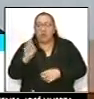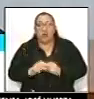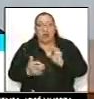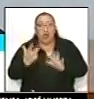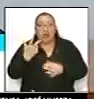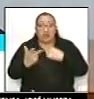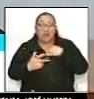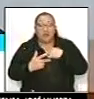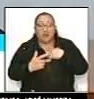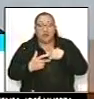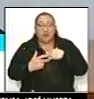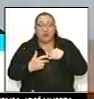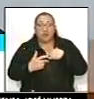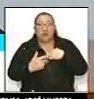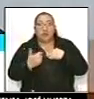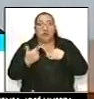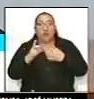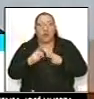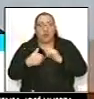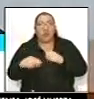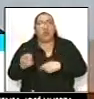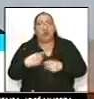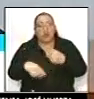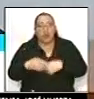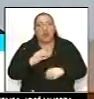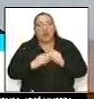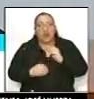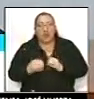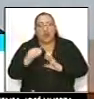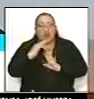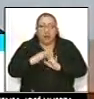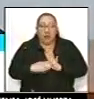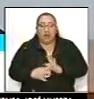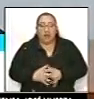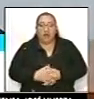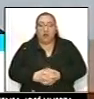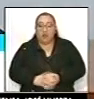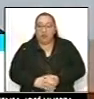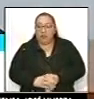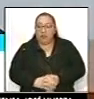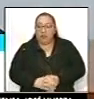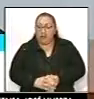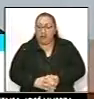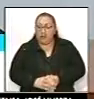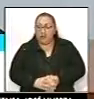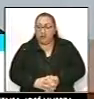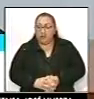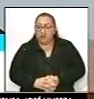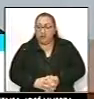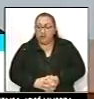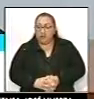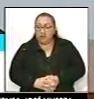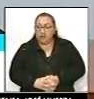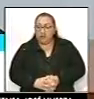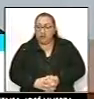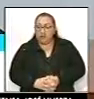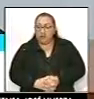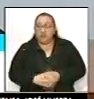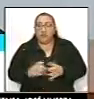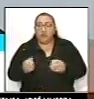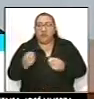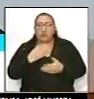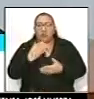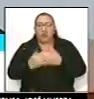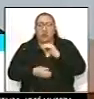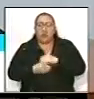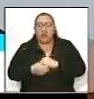13. Luego ya se ha ido arreglando y bajando y coordinando con las universidades. Entonces ahora hay convenios, creo, que